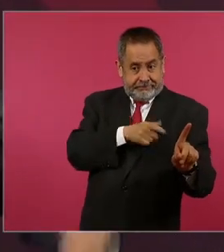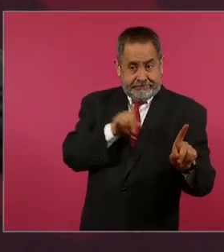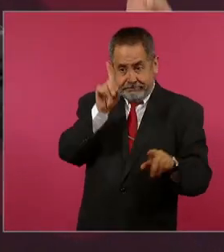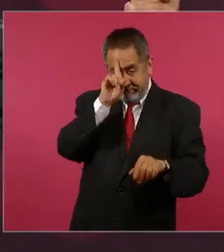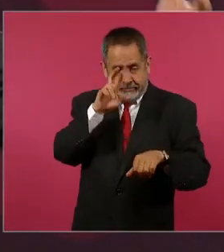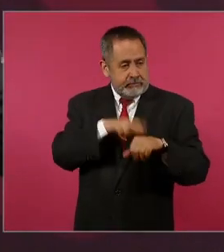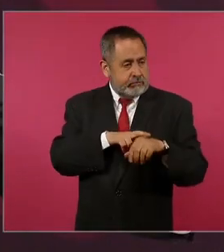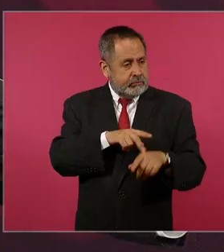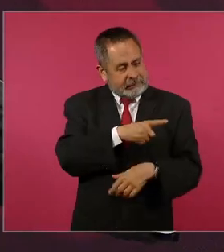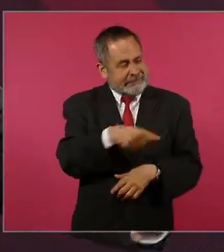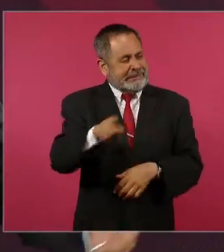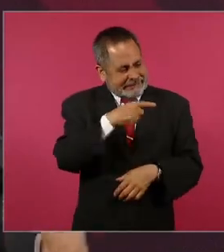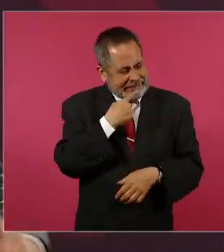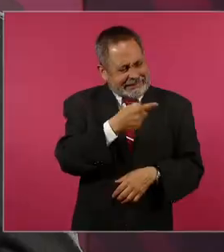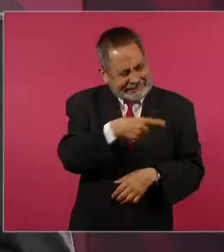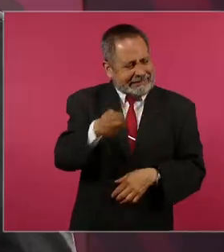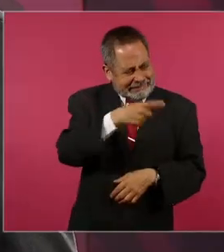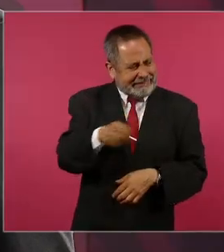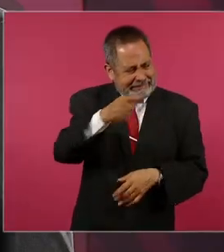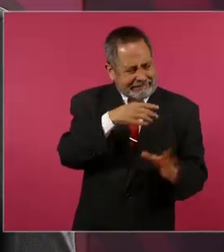a que salga a decir